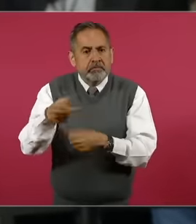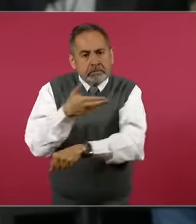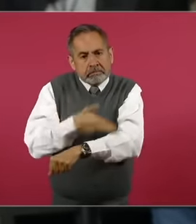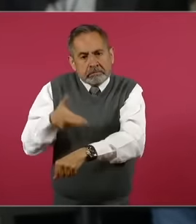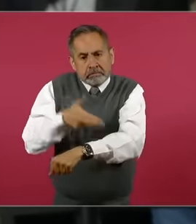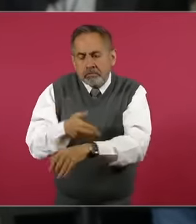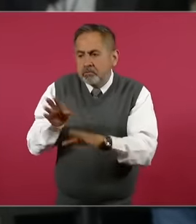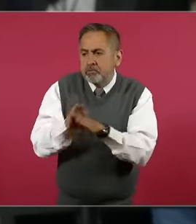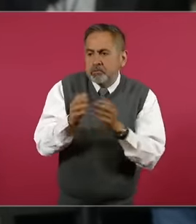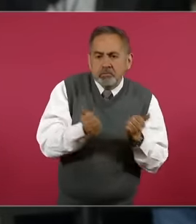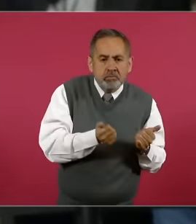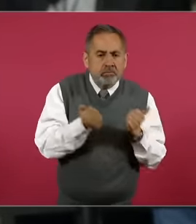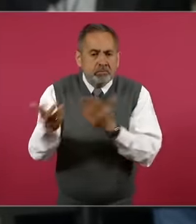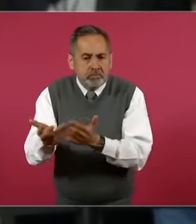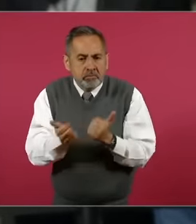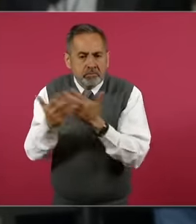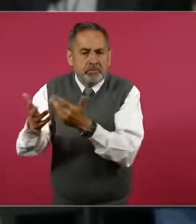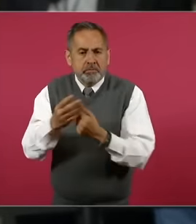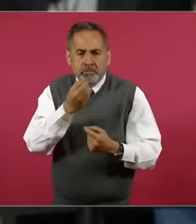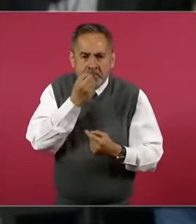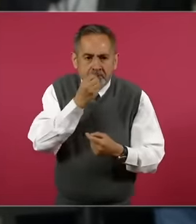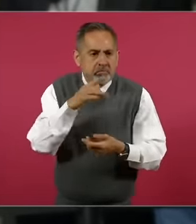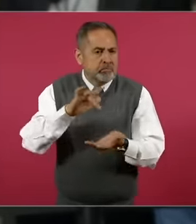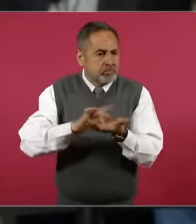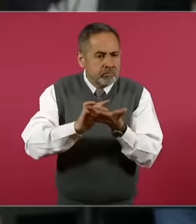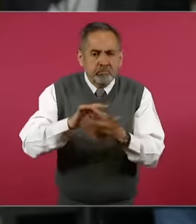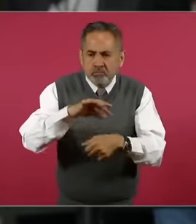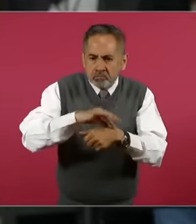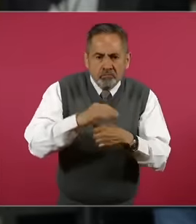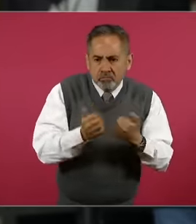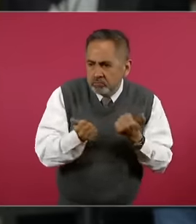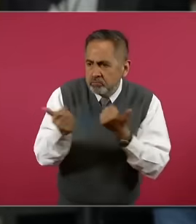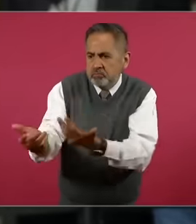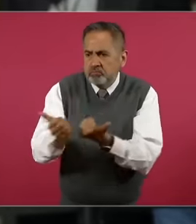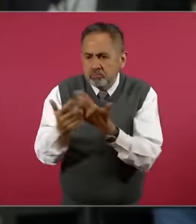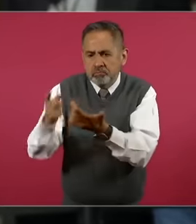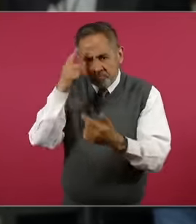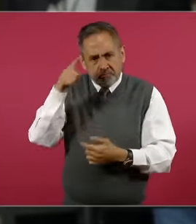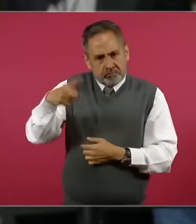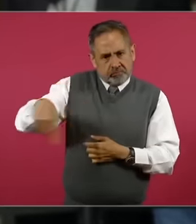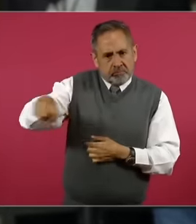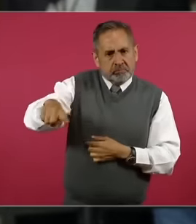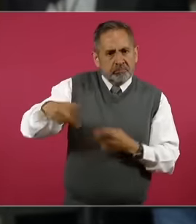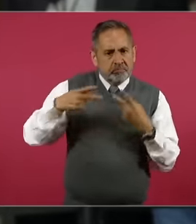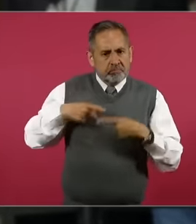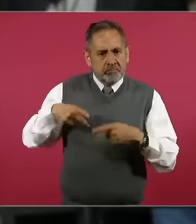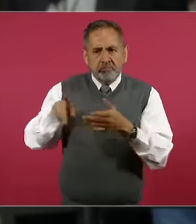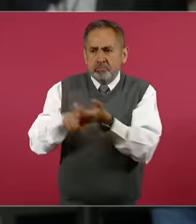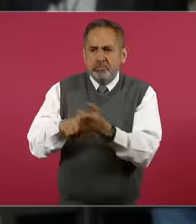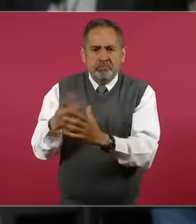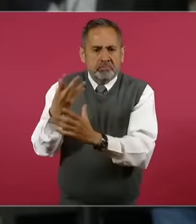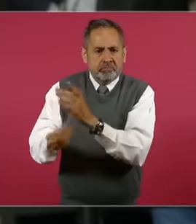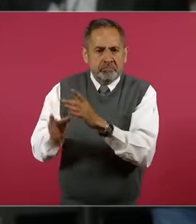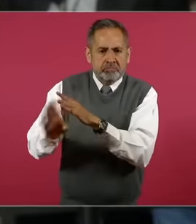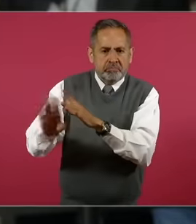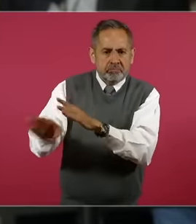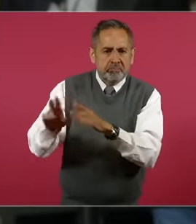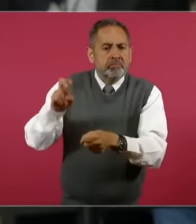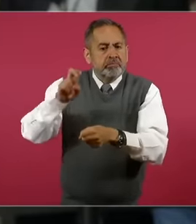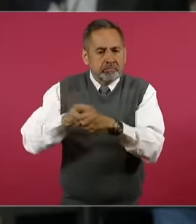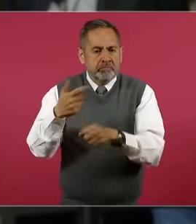gestionando de llevar alimentos, víveres, medicamentos para los refugiados y los desplazados en